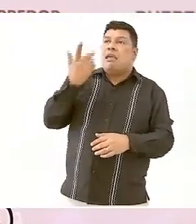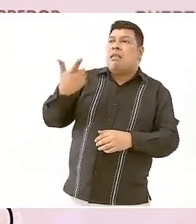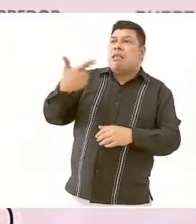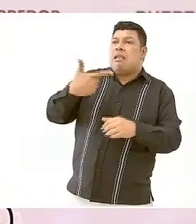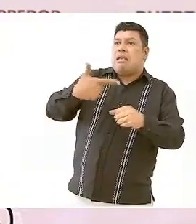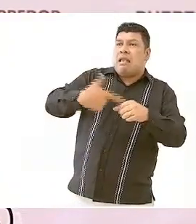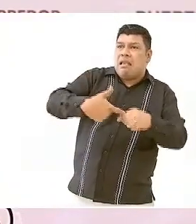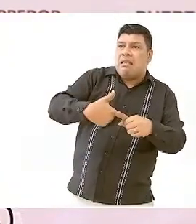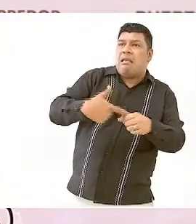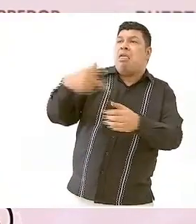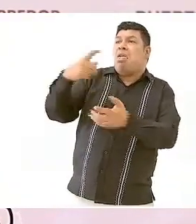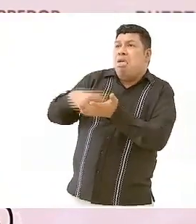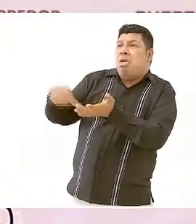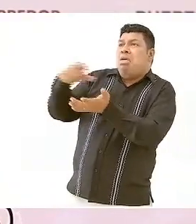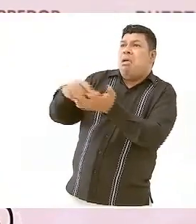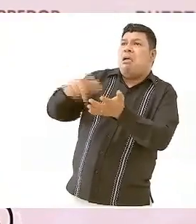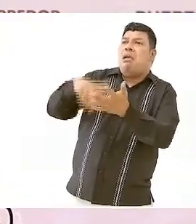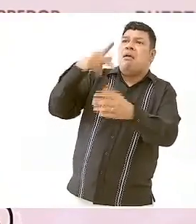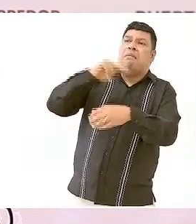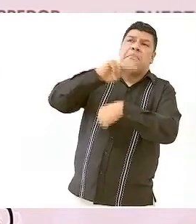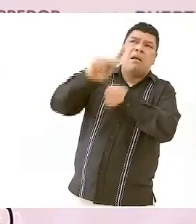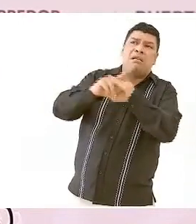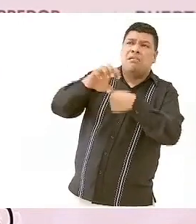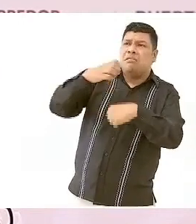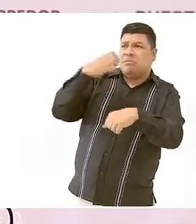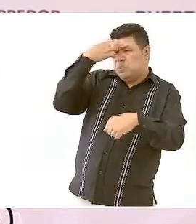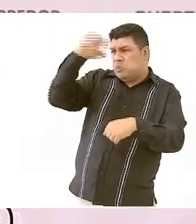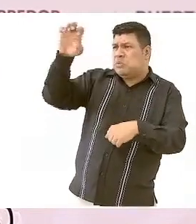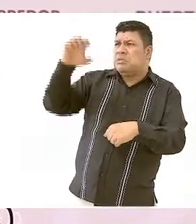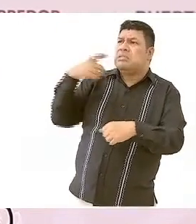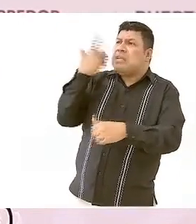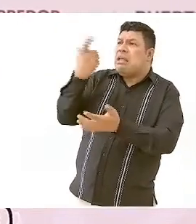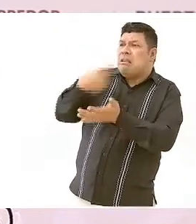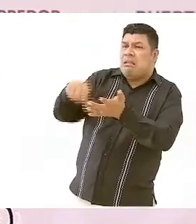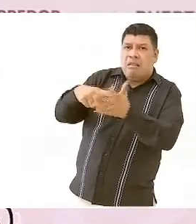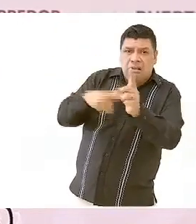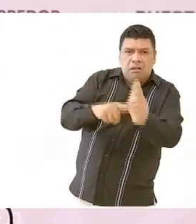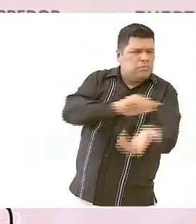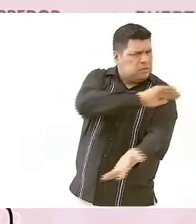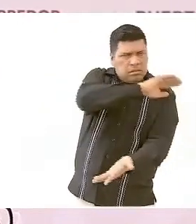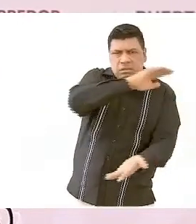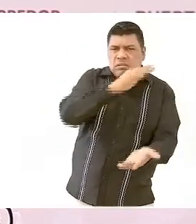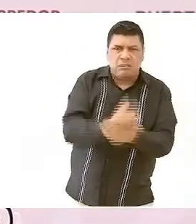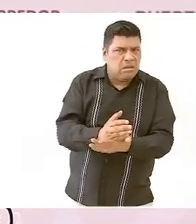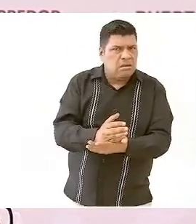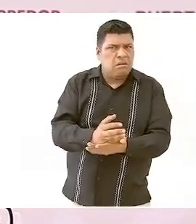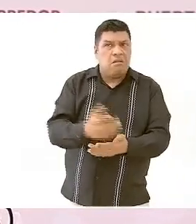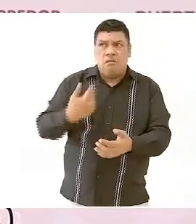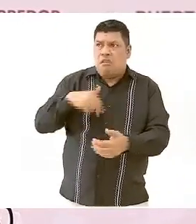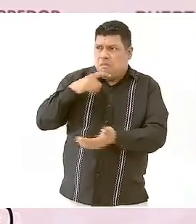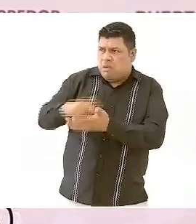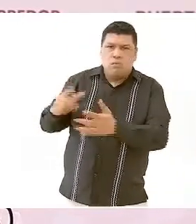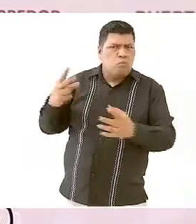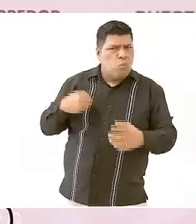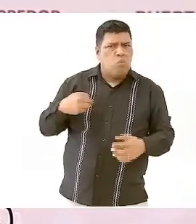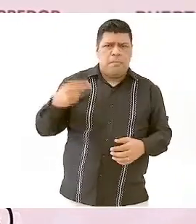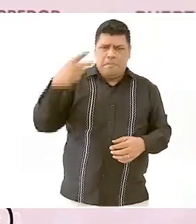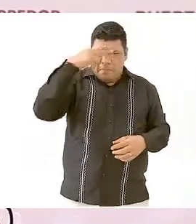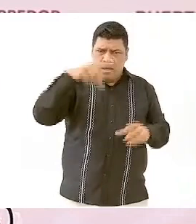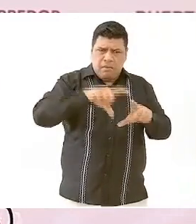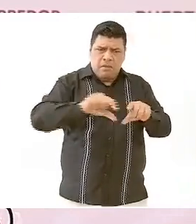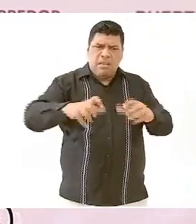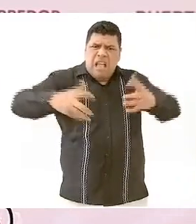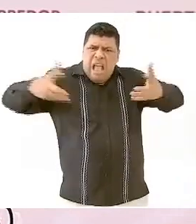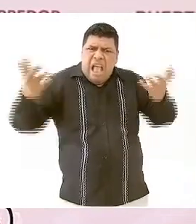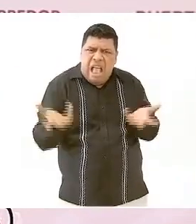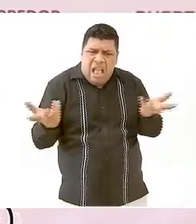gasolinas al extranjero. No vamos a seguir comprando combustible, vamos a procesar toda nuestra